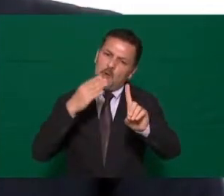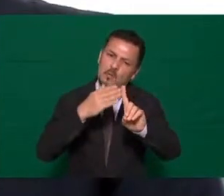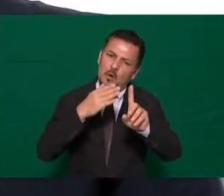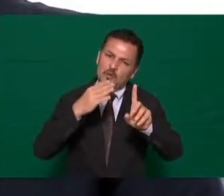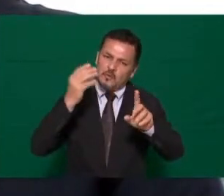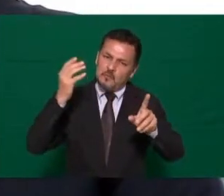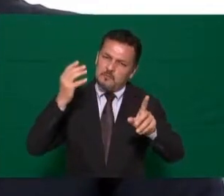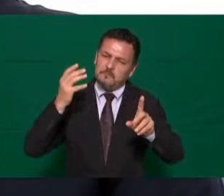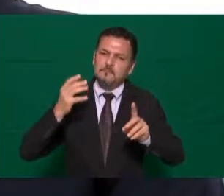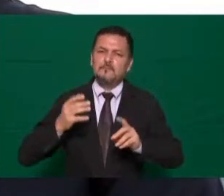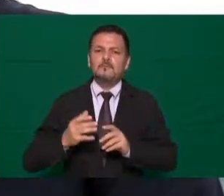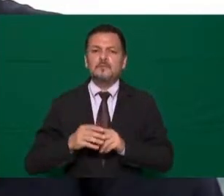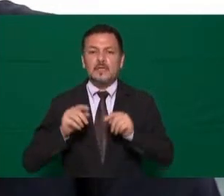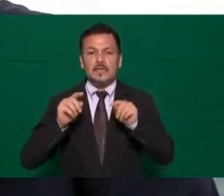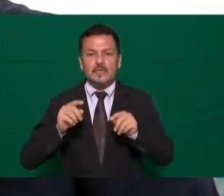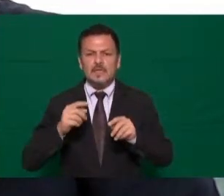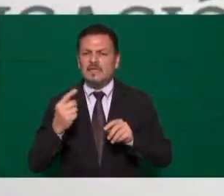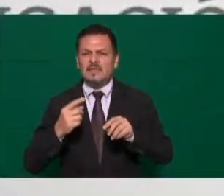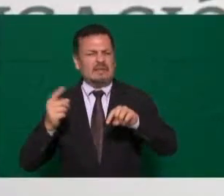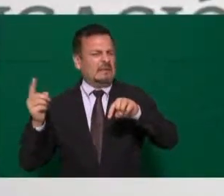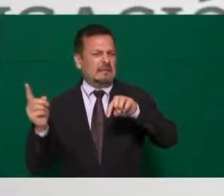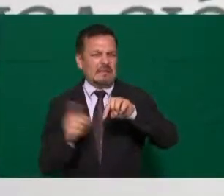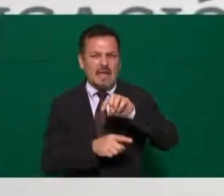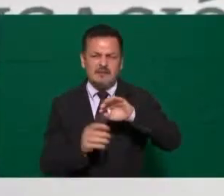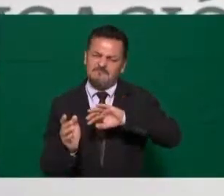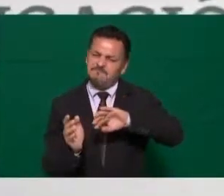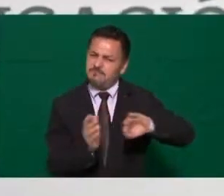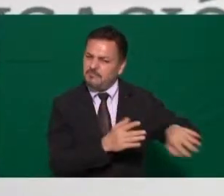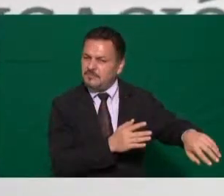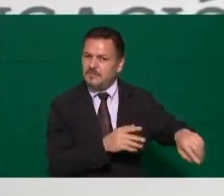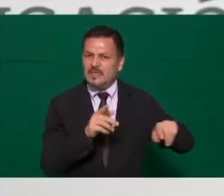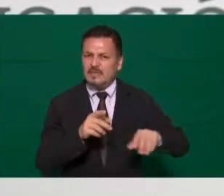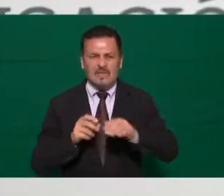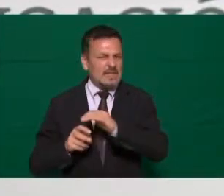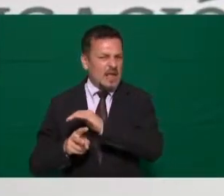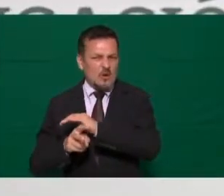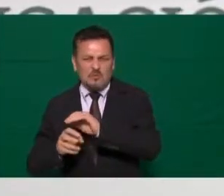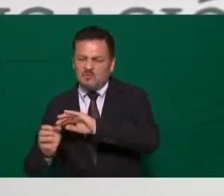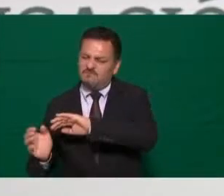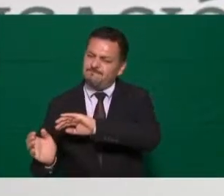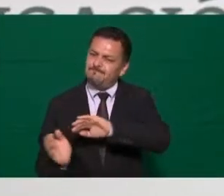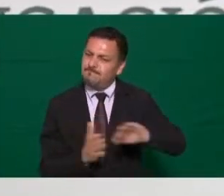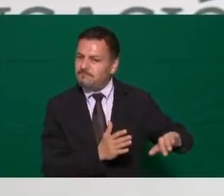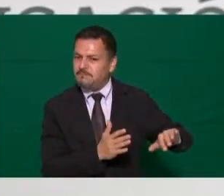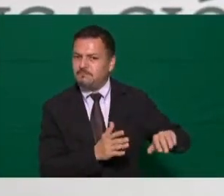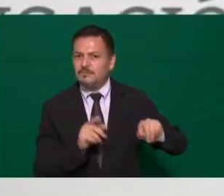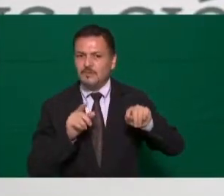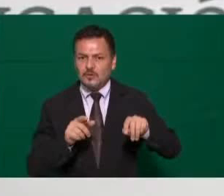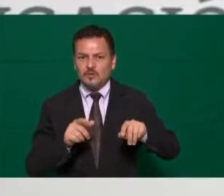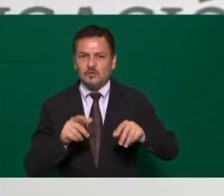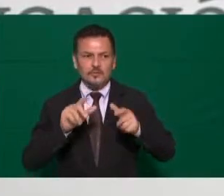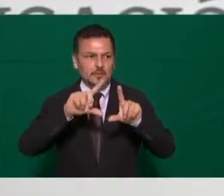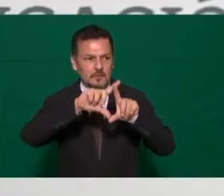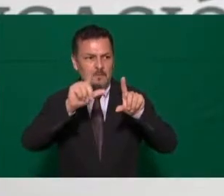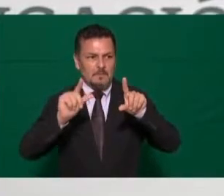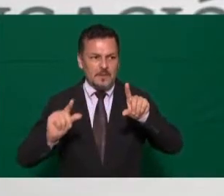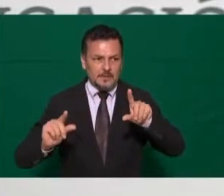ideal de desterrar la corrupción en nuestro